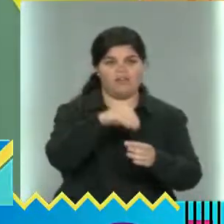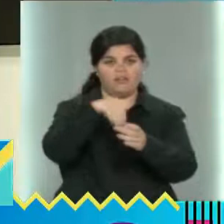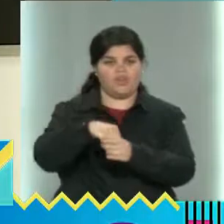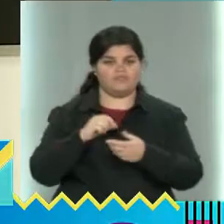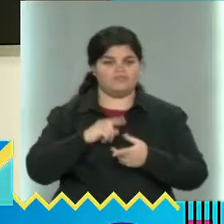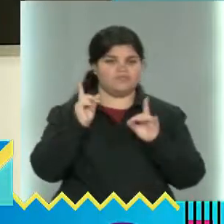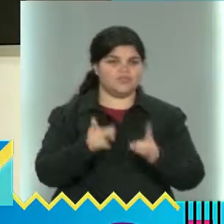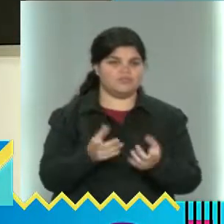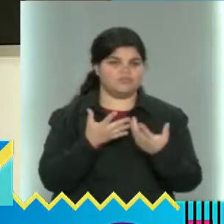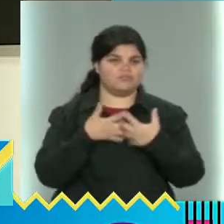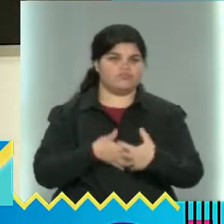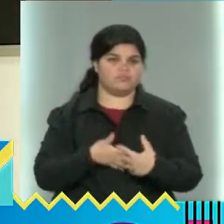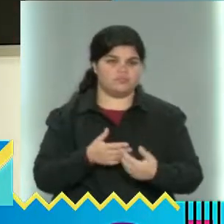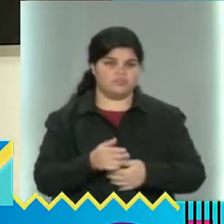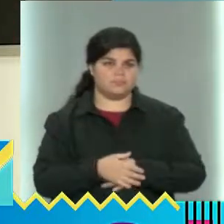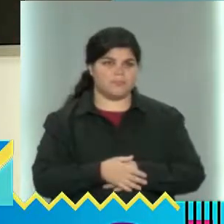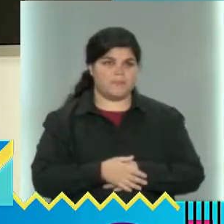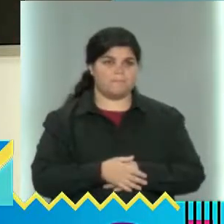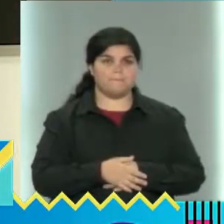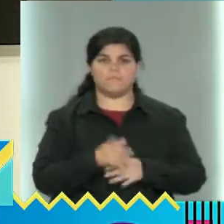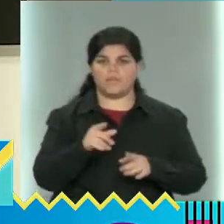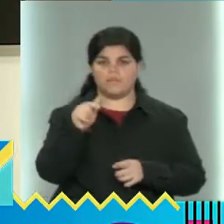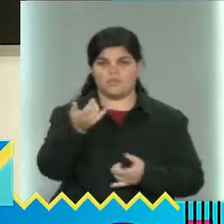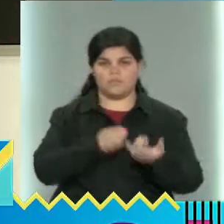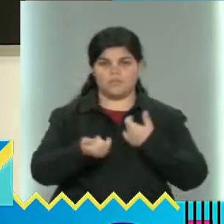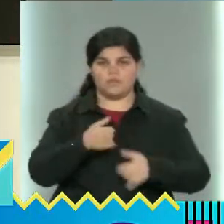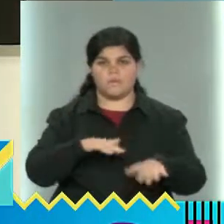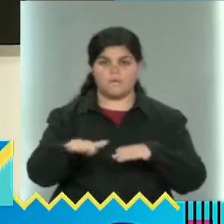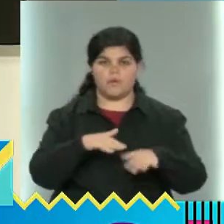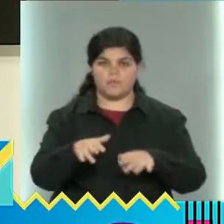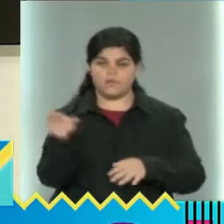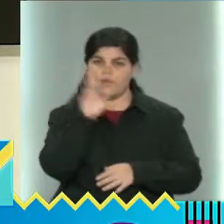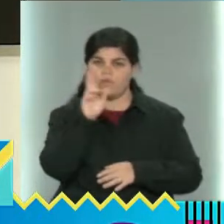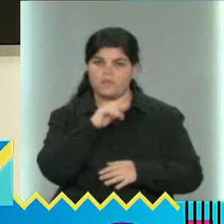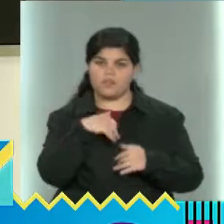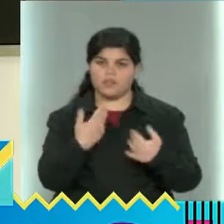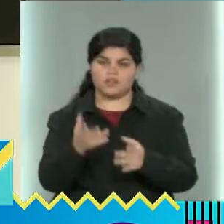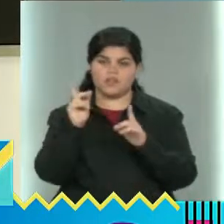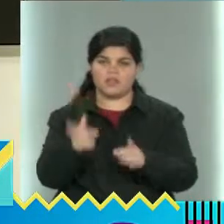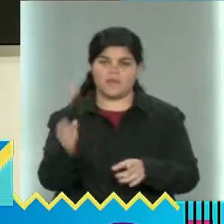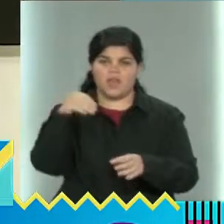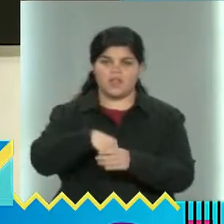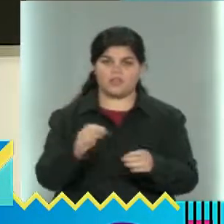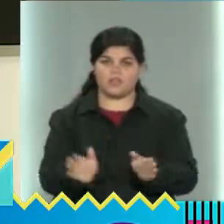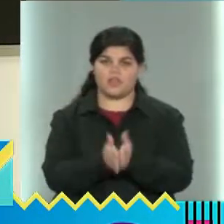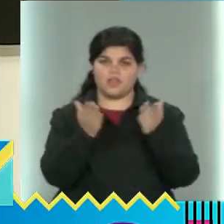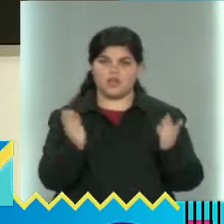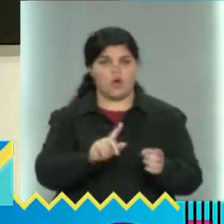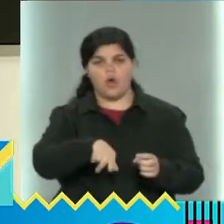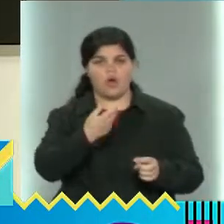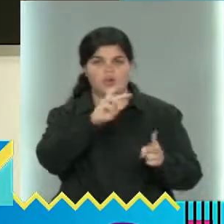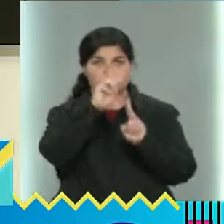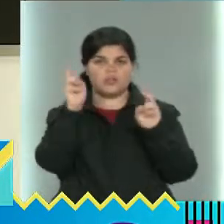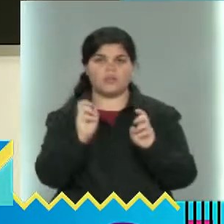Bien. Vos hablabas, bueno, de este movimiento feminista también reflejado dentro de la literatura. ¿Cuáles son otras de las temáticas que se